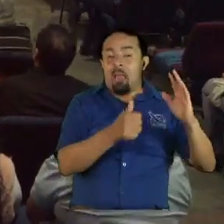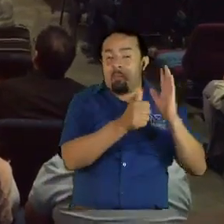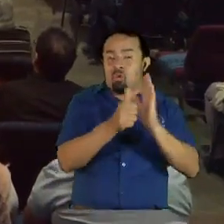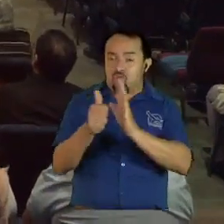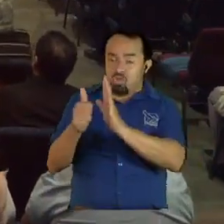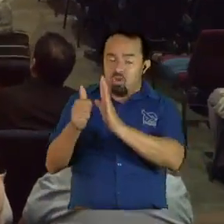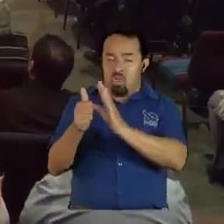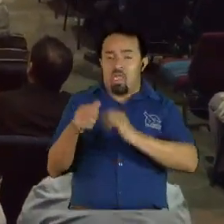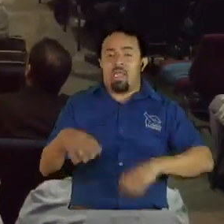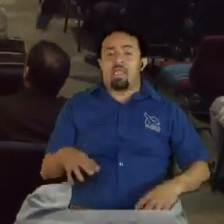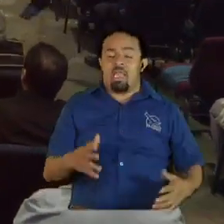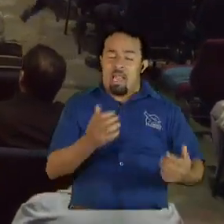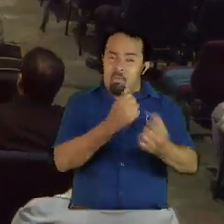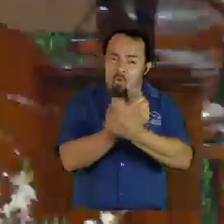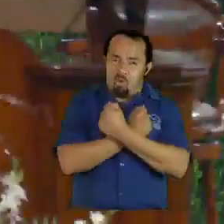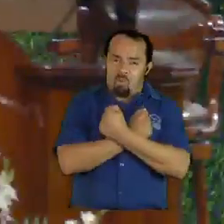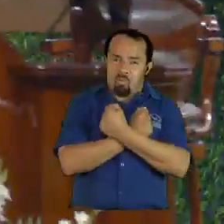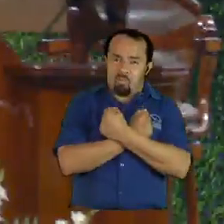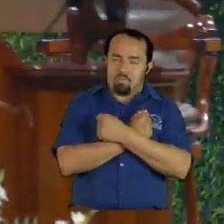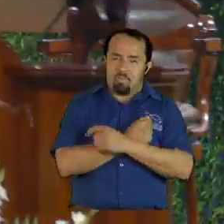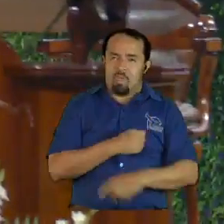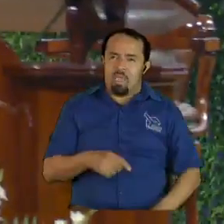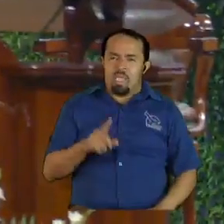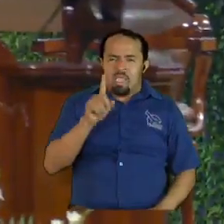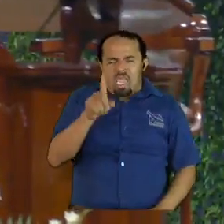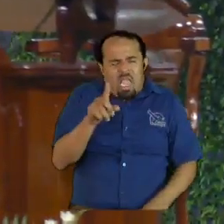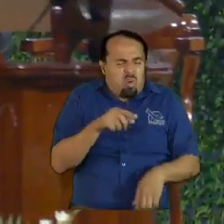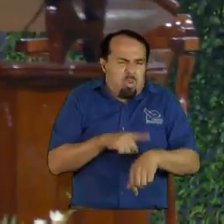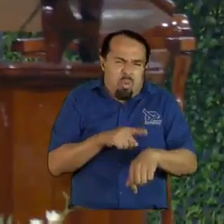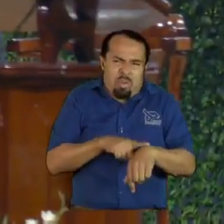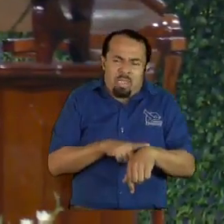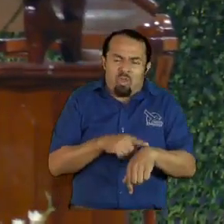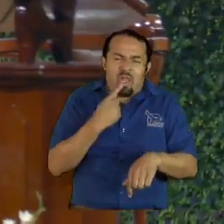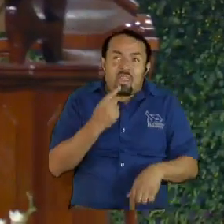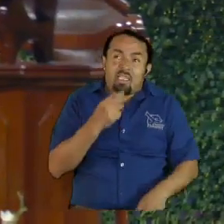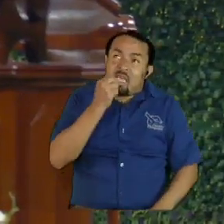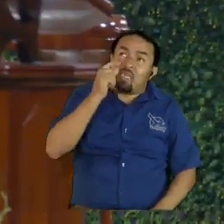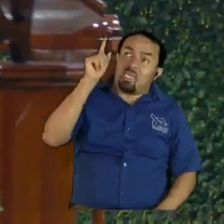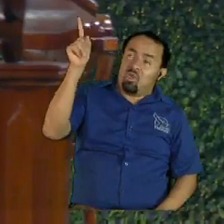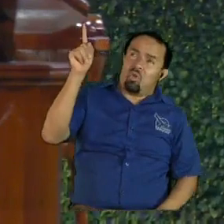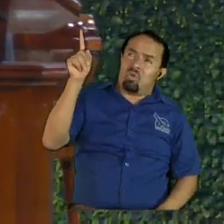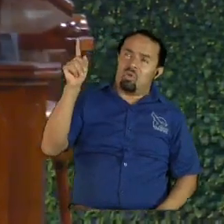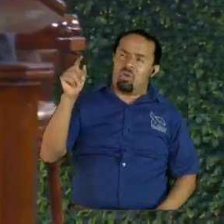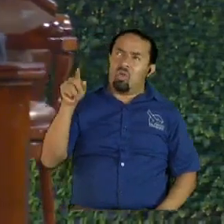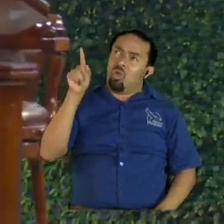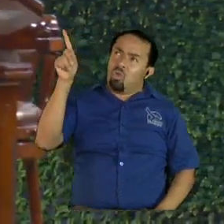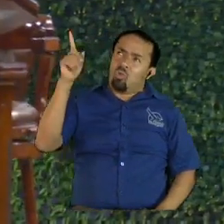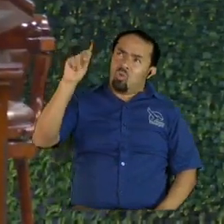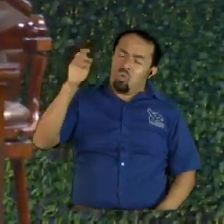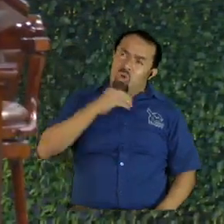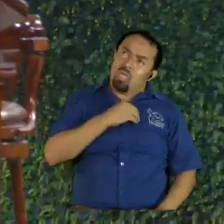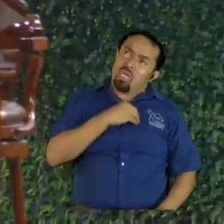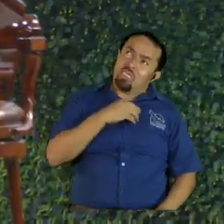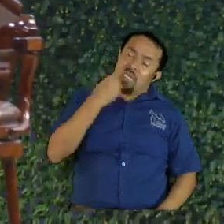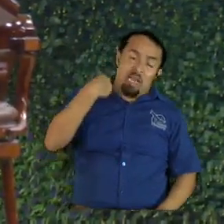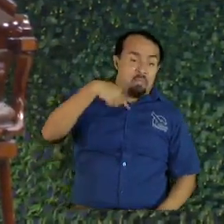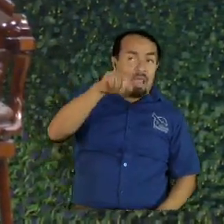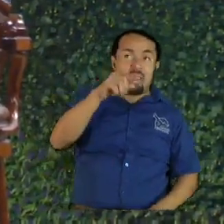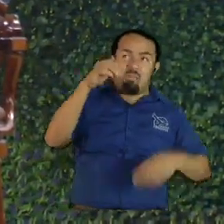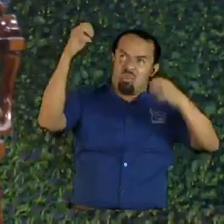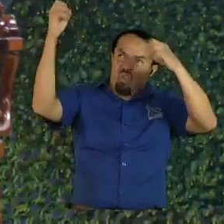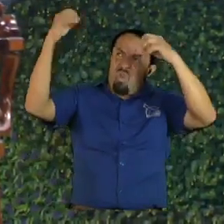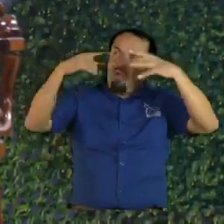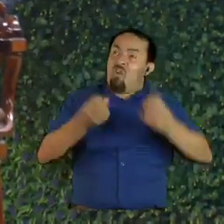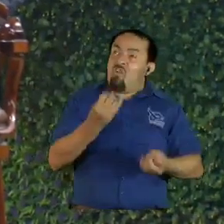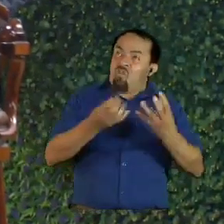amor. Y en determinado momento le dice al Señor: ¿no quieres que le mandemos fuego del cielo